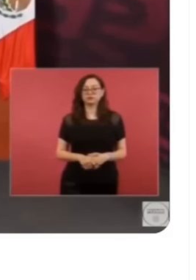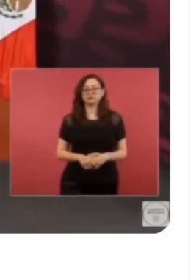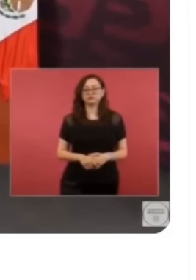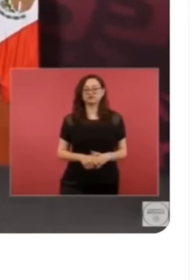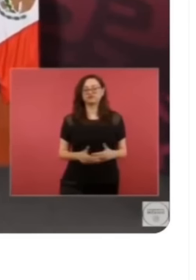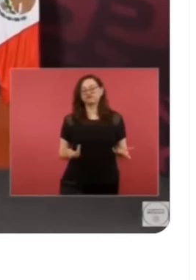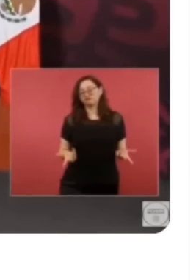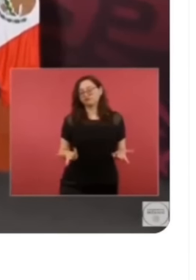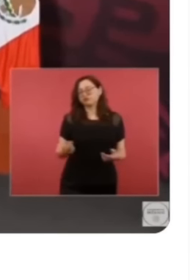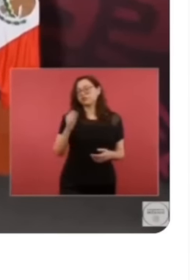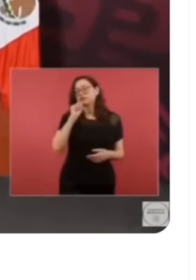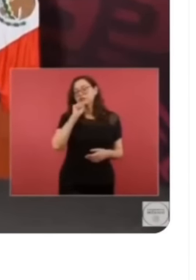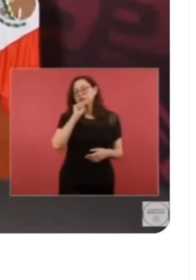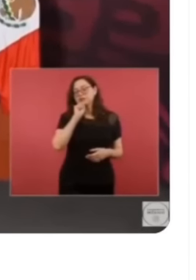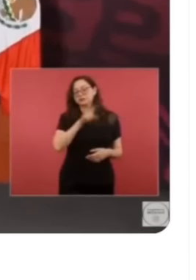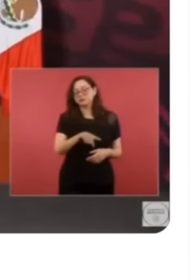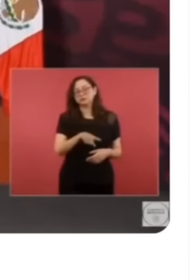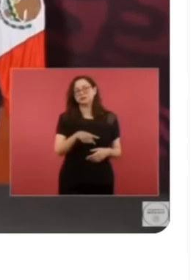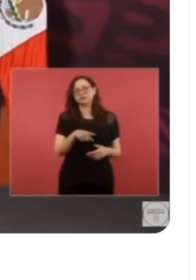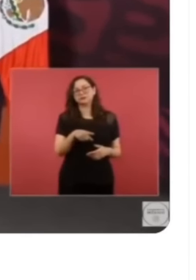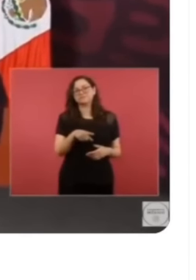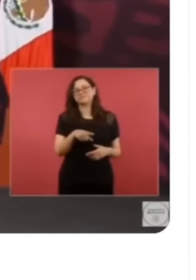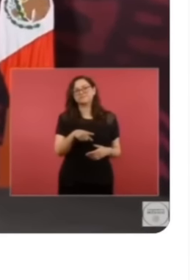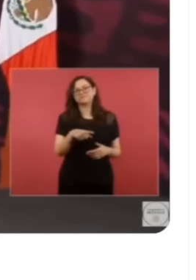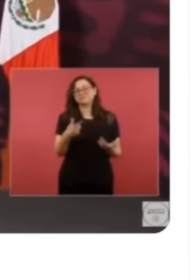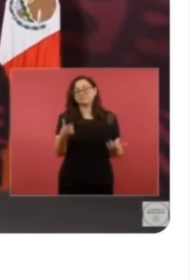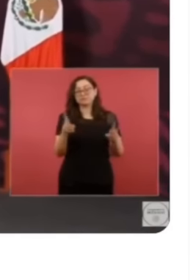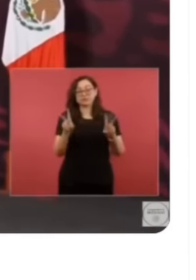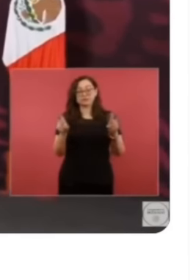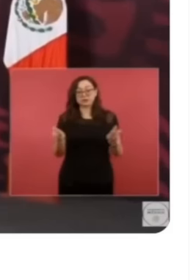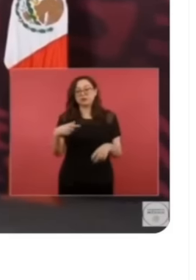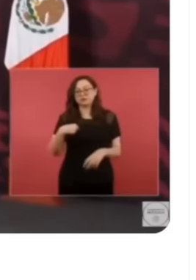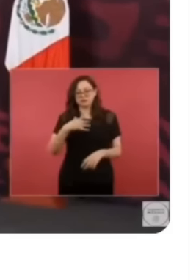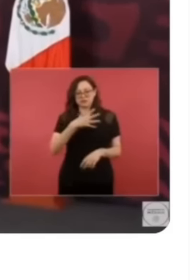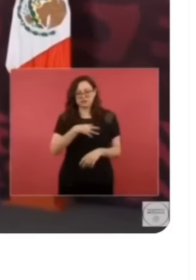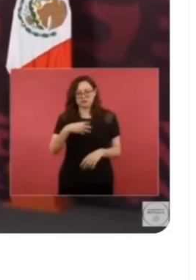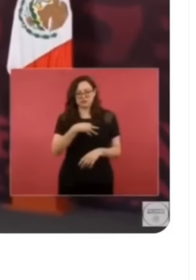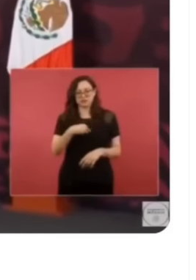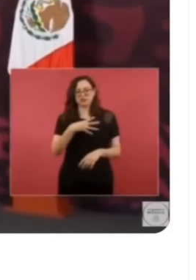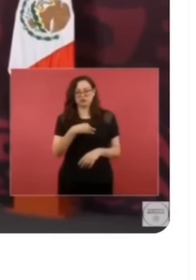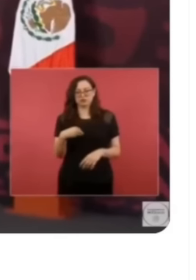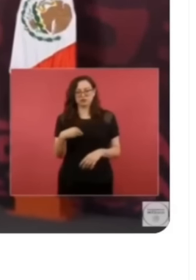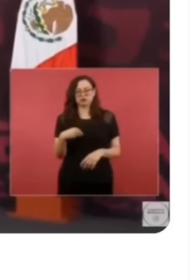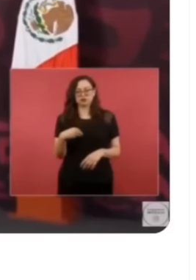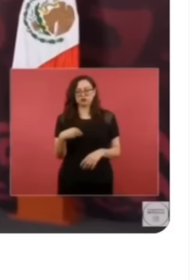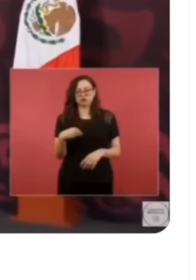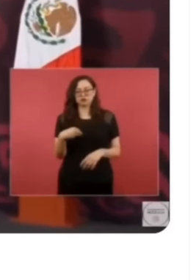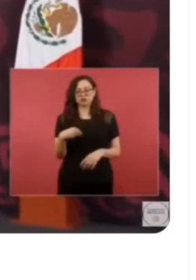comentar, pero si mis hijos